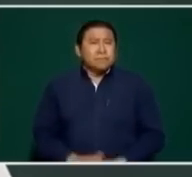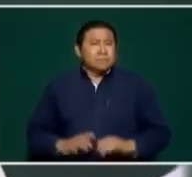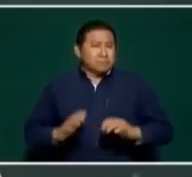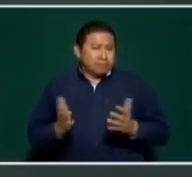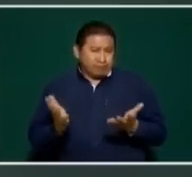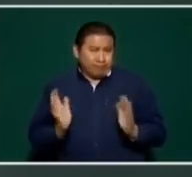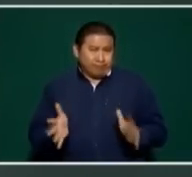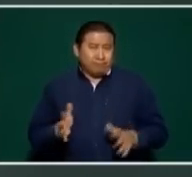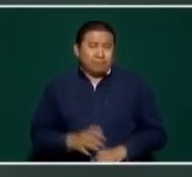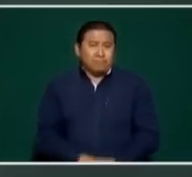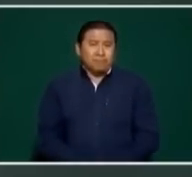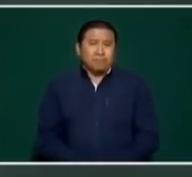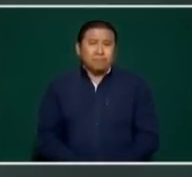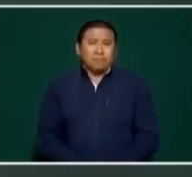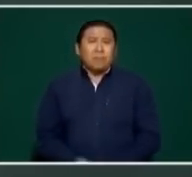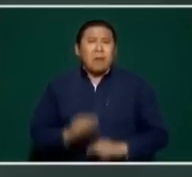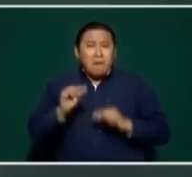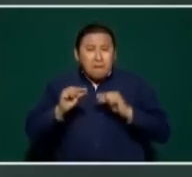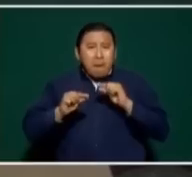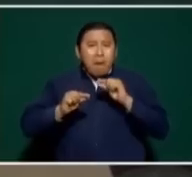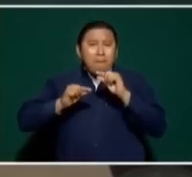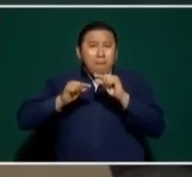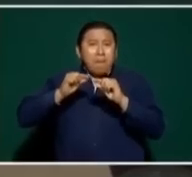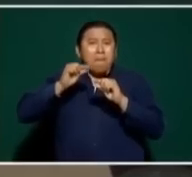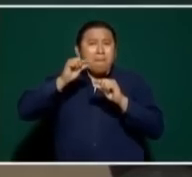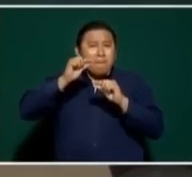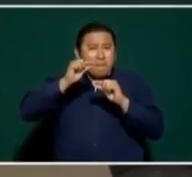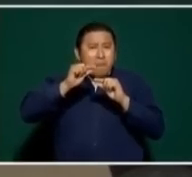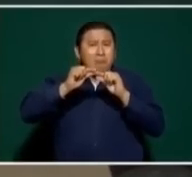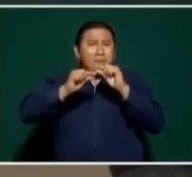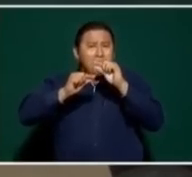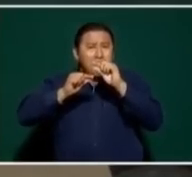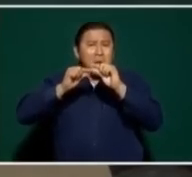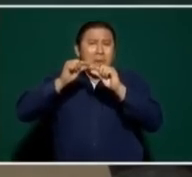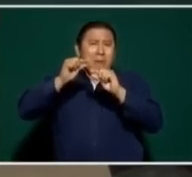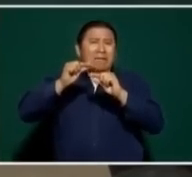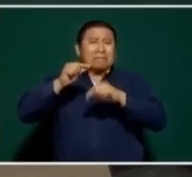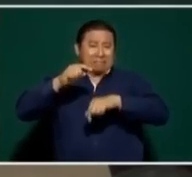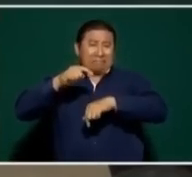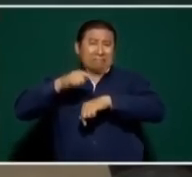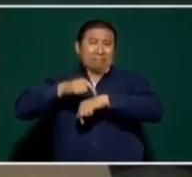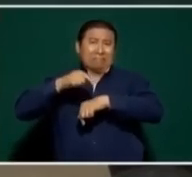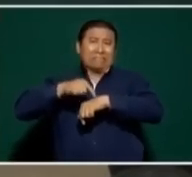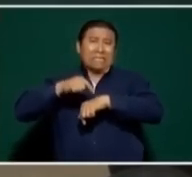vamos poco a poco, despacio, porque